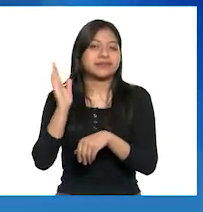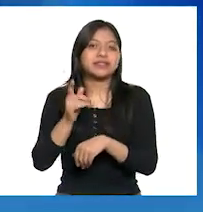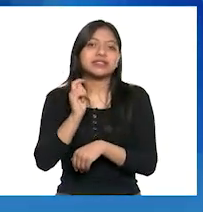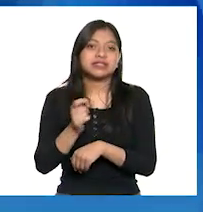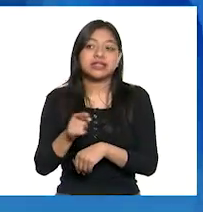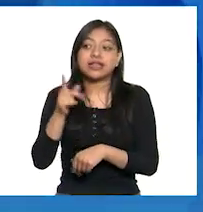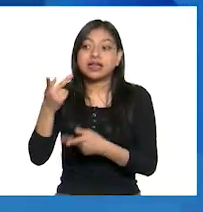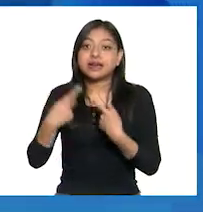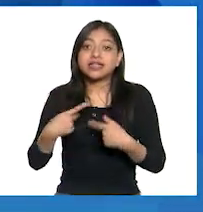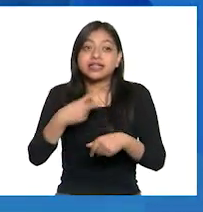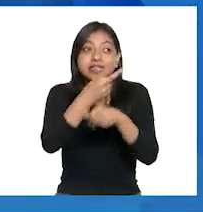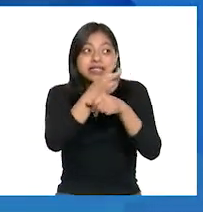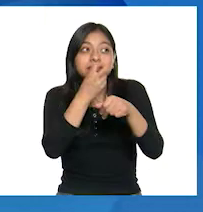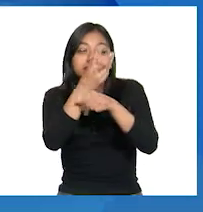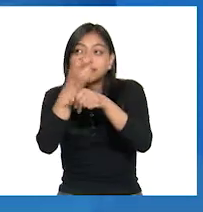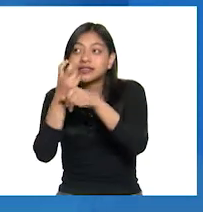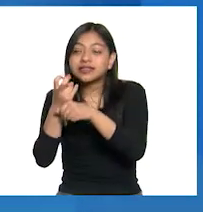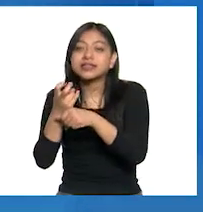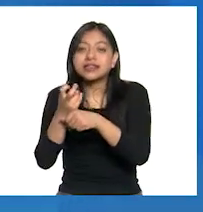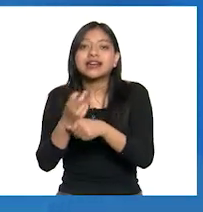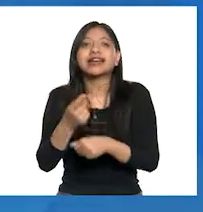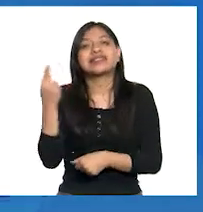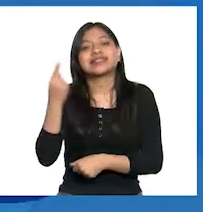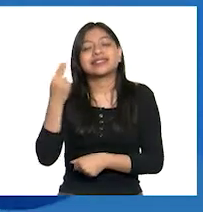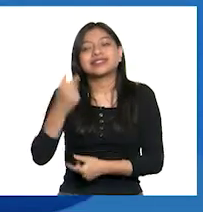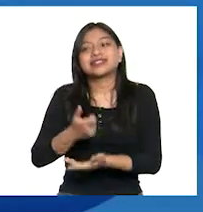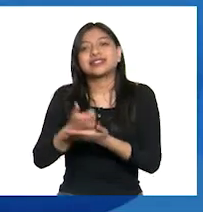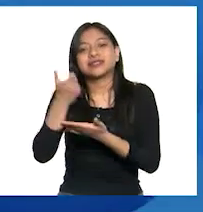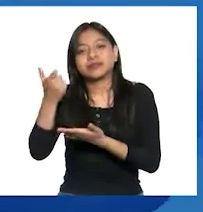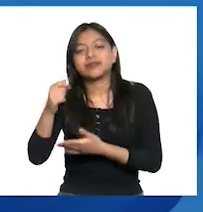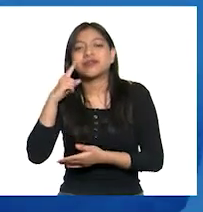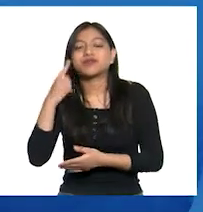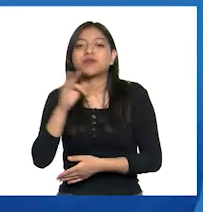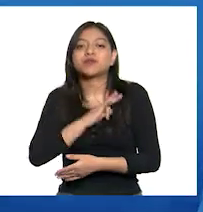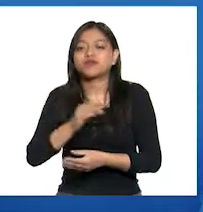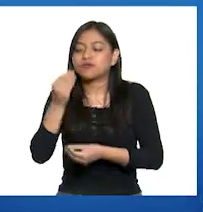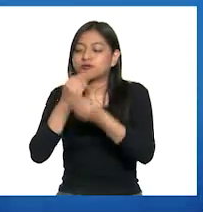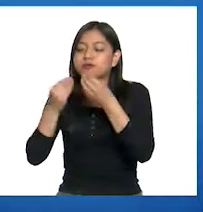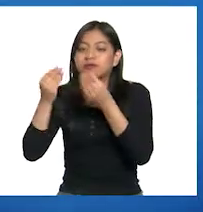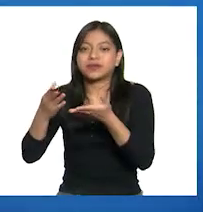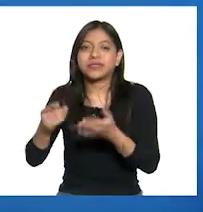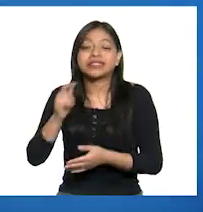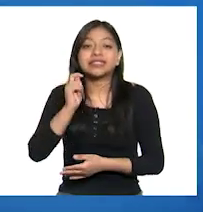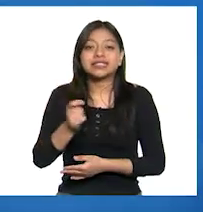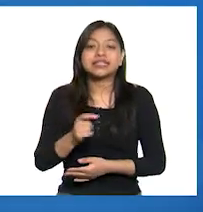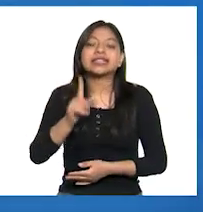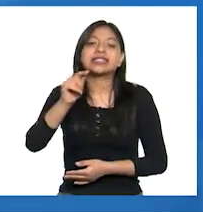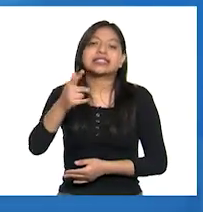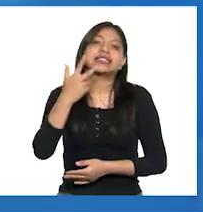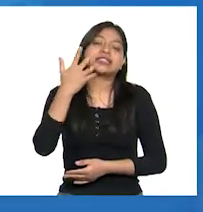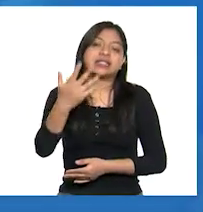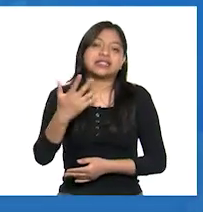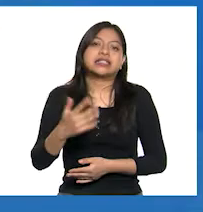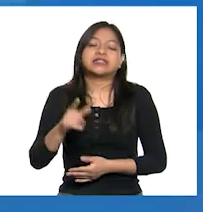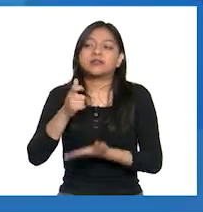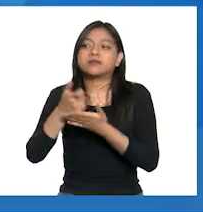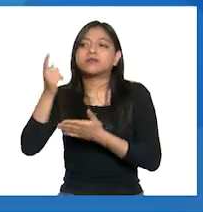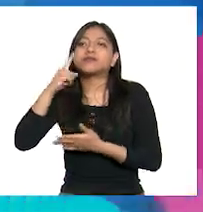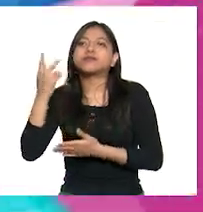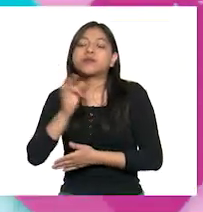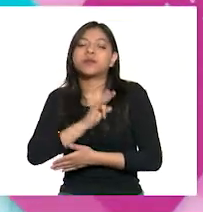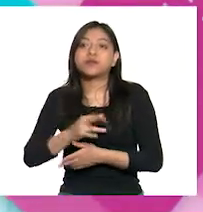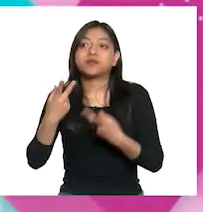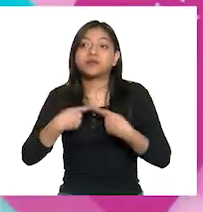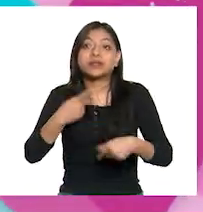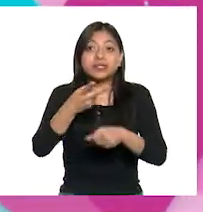dejarlo sin comer, 75 exacto. pesos. Cada uno, exacto, entonces son 8 platillos de 75. Entonces vamos a tener que realizar esta suma para saber cuánto